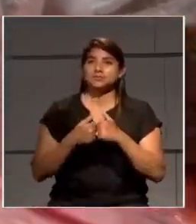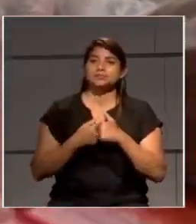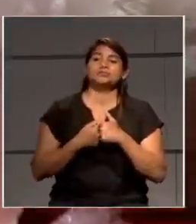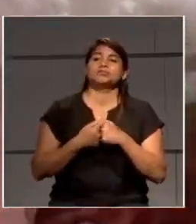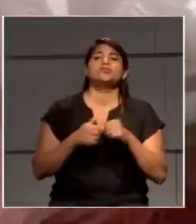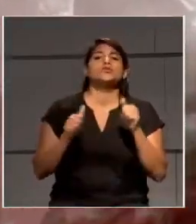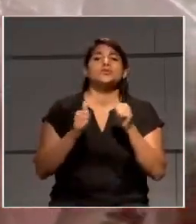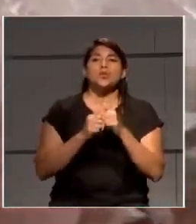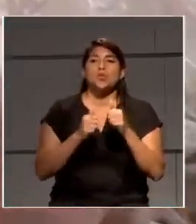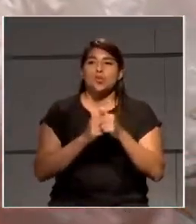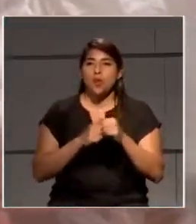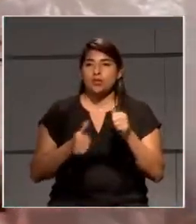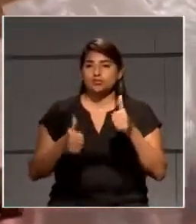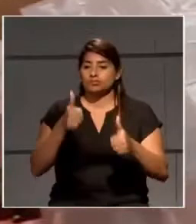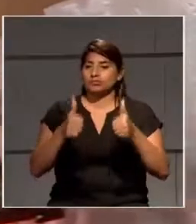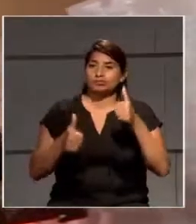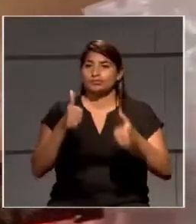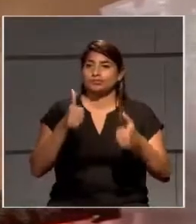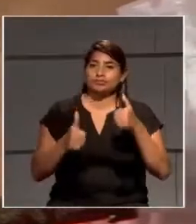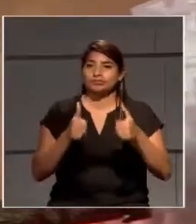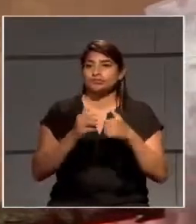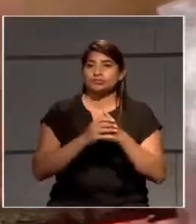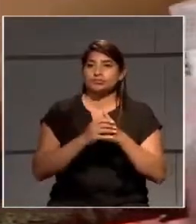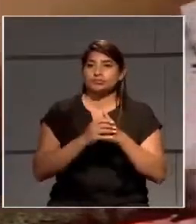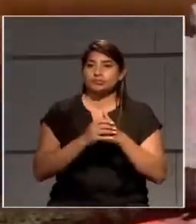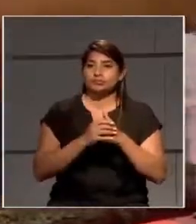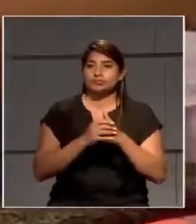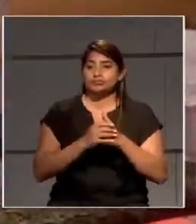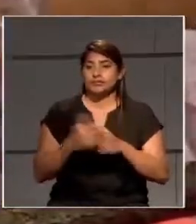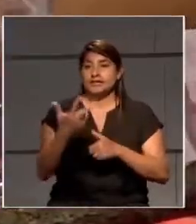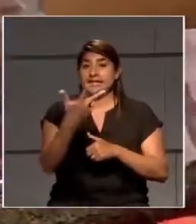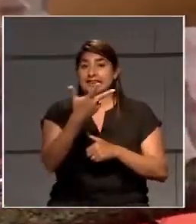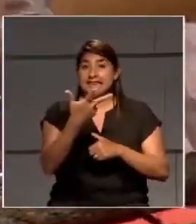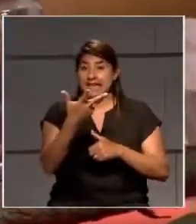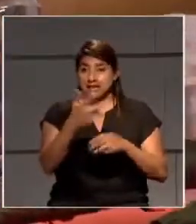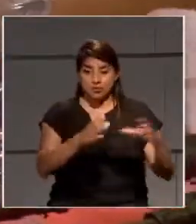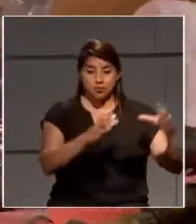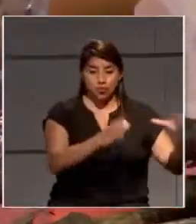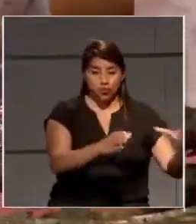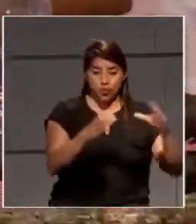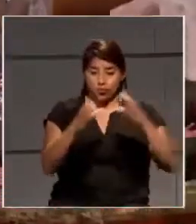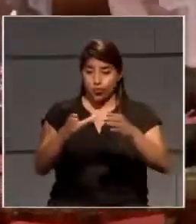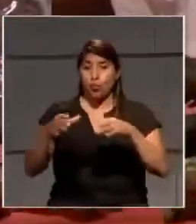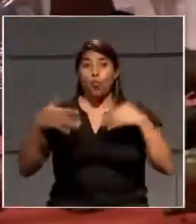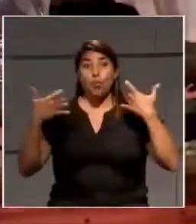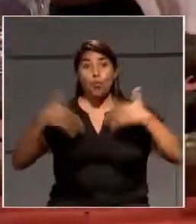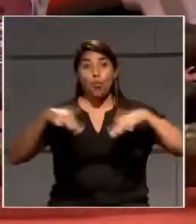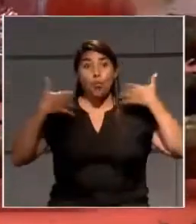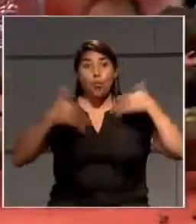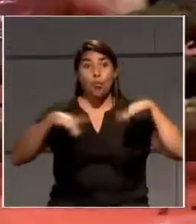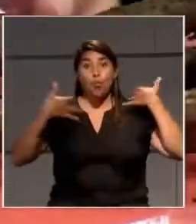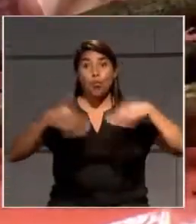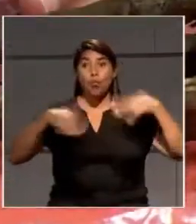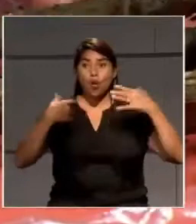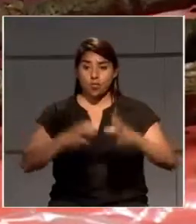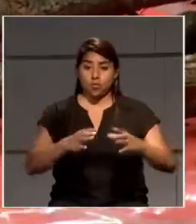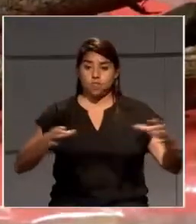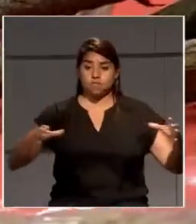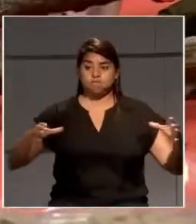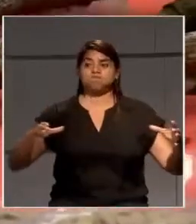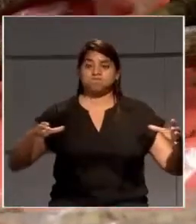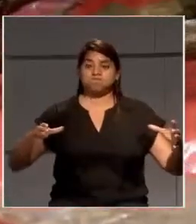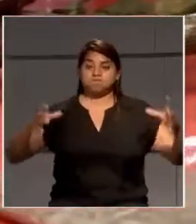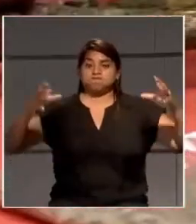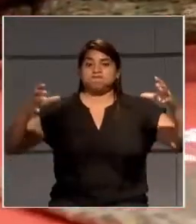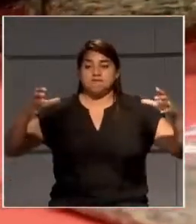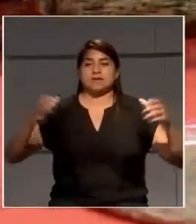tapa. Plug, ¿cuál me aconsejas ahora que use? ¿No ves que tengo tres? ¡Wow! Ese va a ser un palototote. ¿Ah,